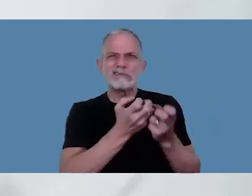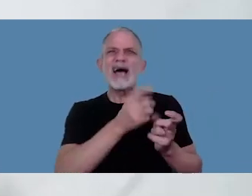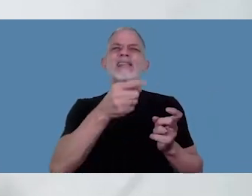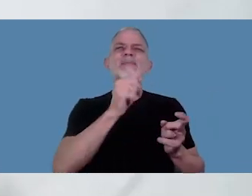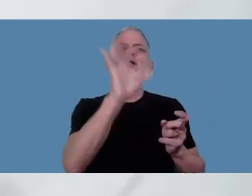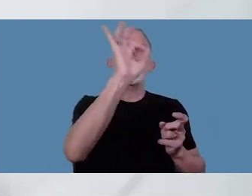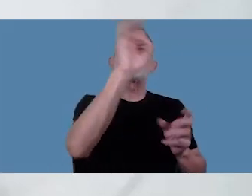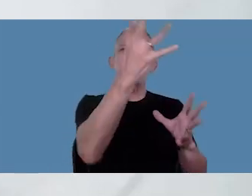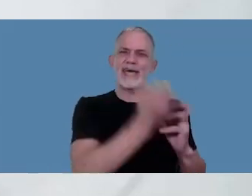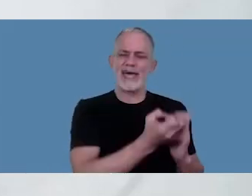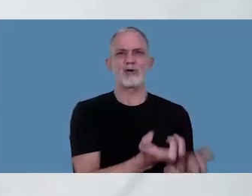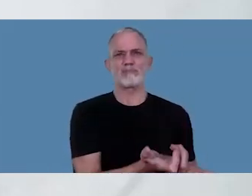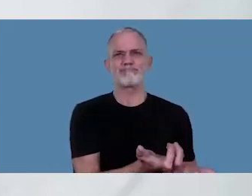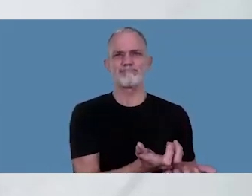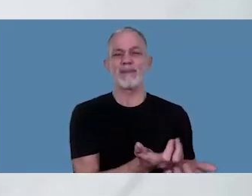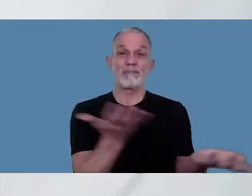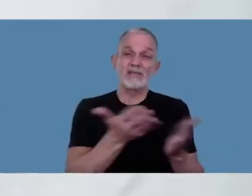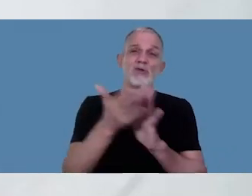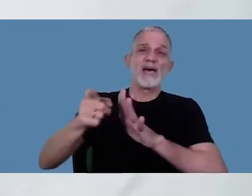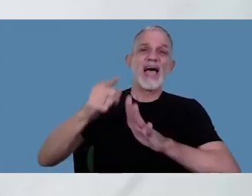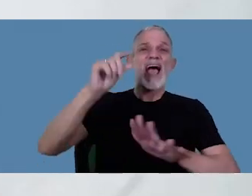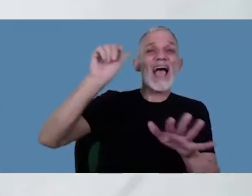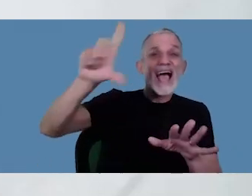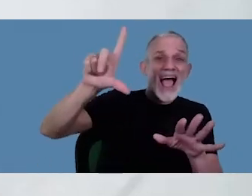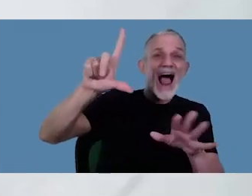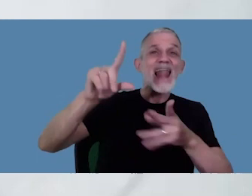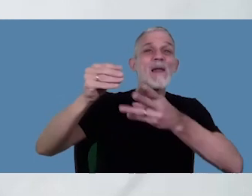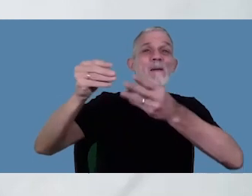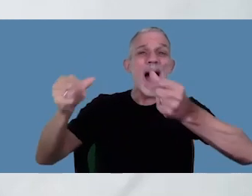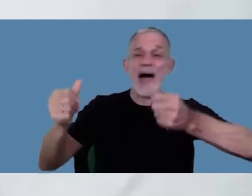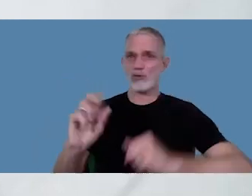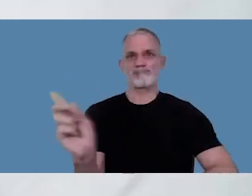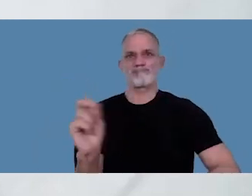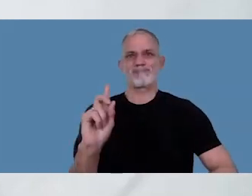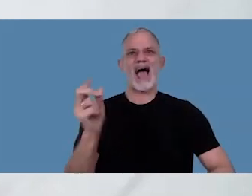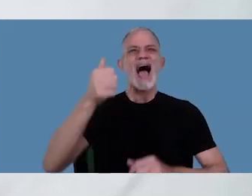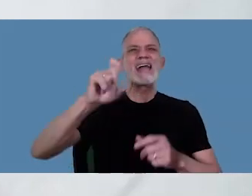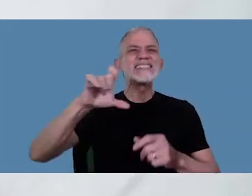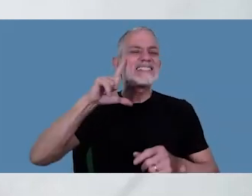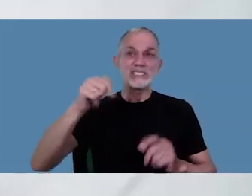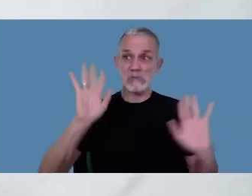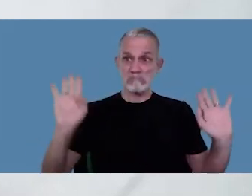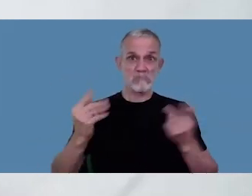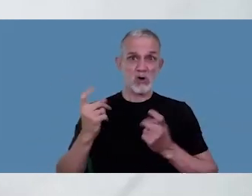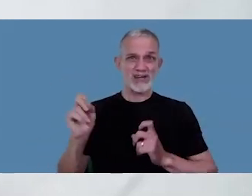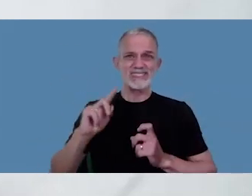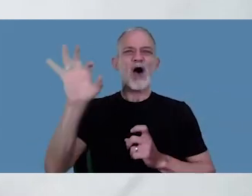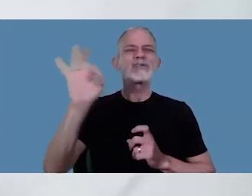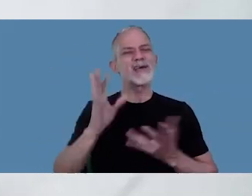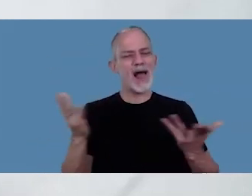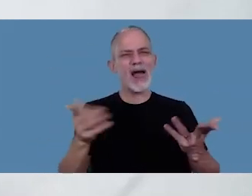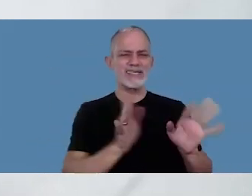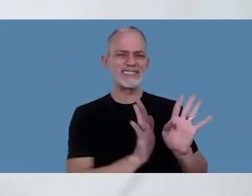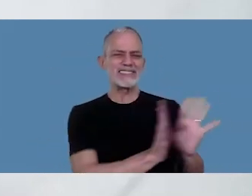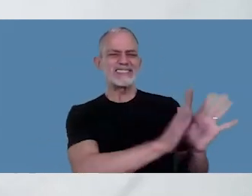oxígeno. Y no así las cales, sino así los barros y las arcillas. Entonces, hoy en día se está